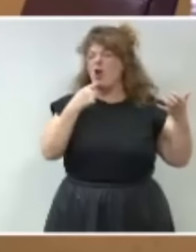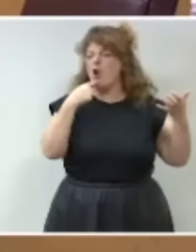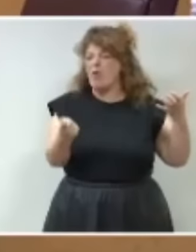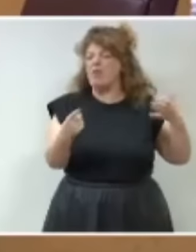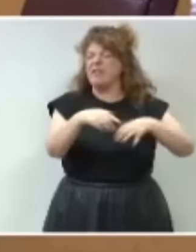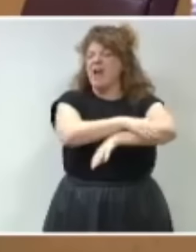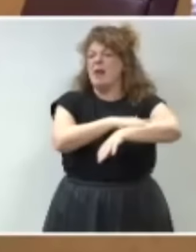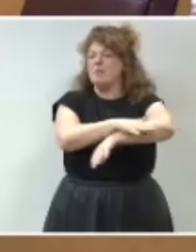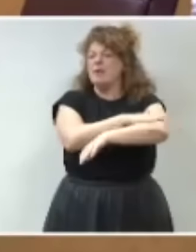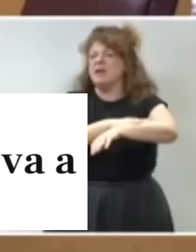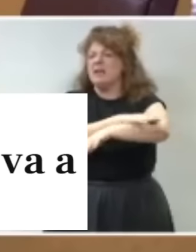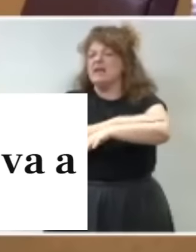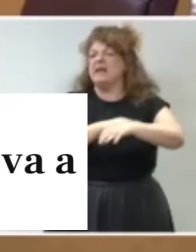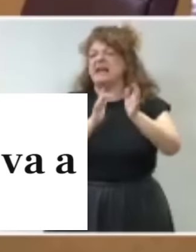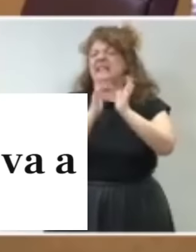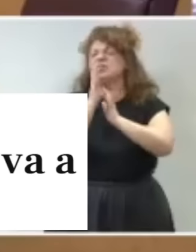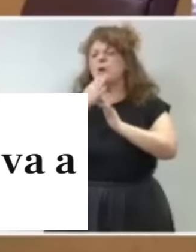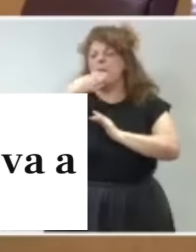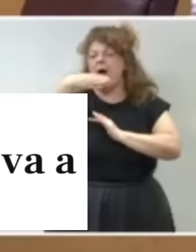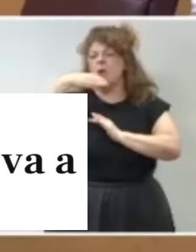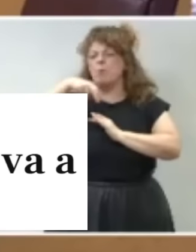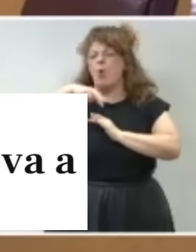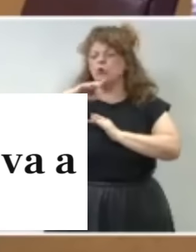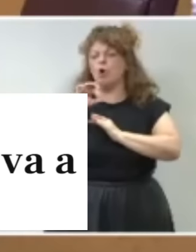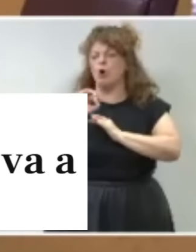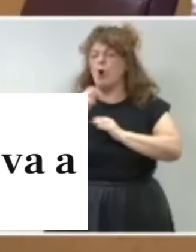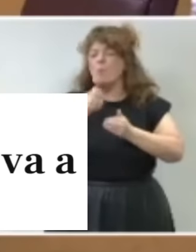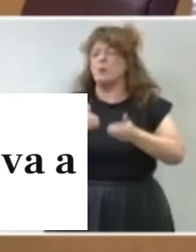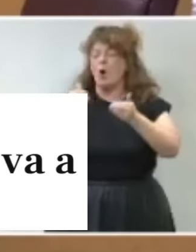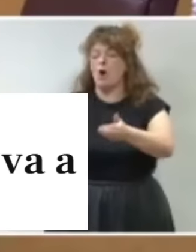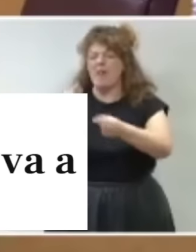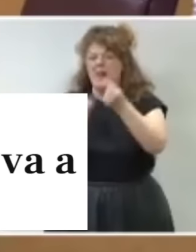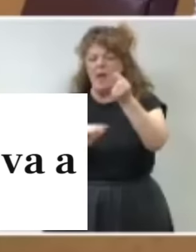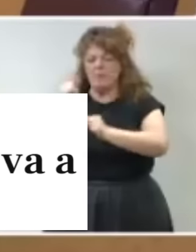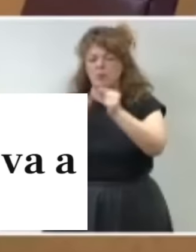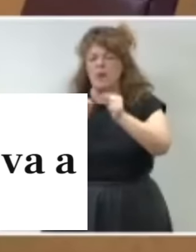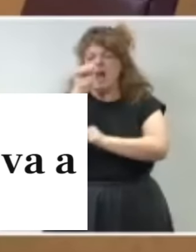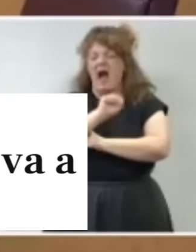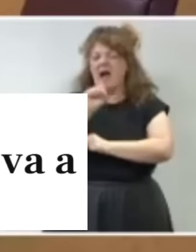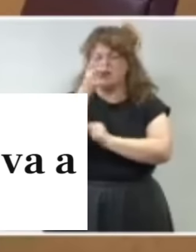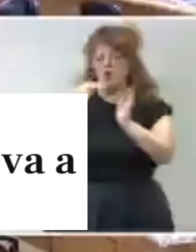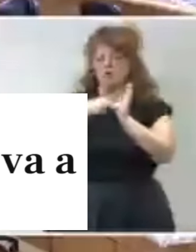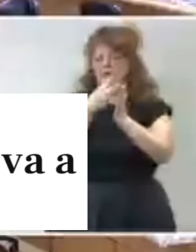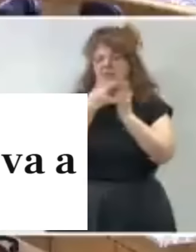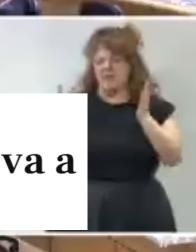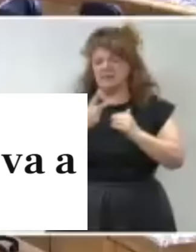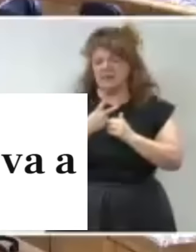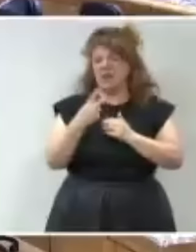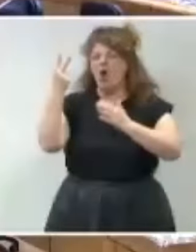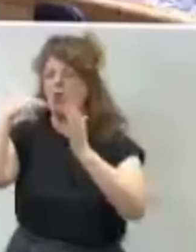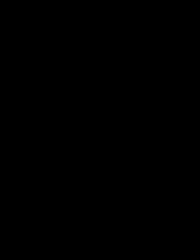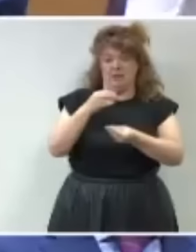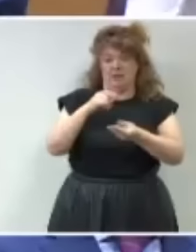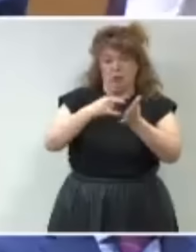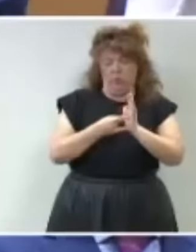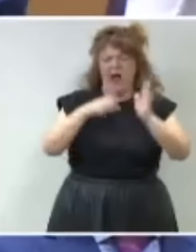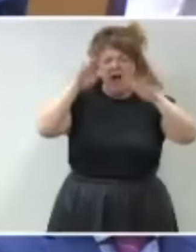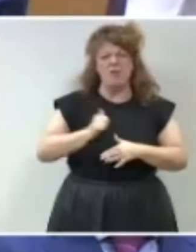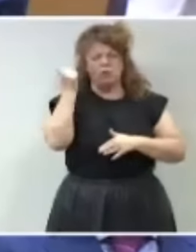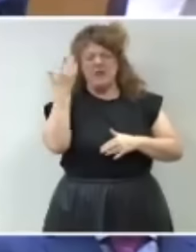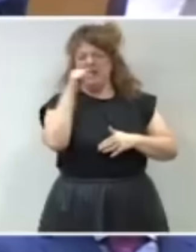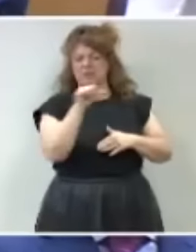el ministro Cristóbal Montoro cuando se le preguntaba por la prórroga de presupuestos del año 2017. Y 2018, en fin. Pero afortunadamente